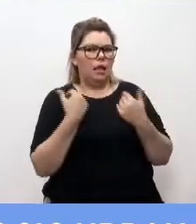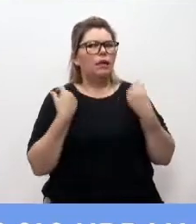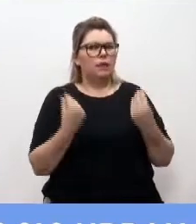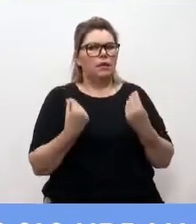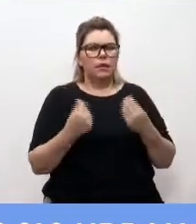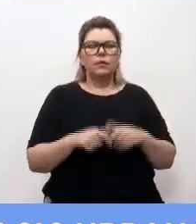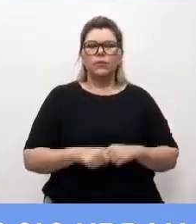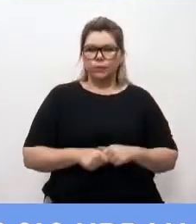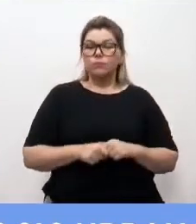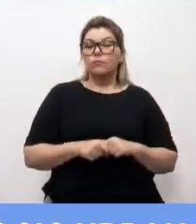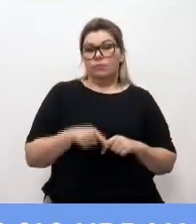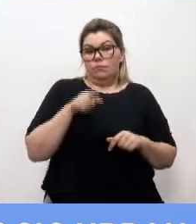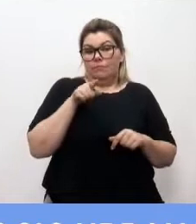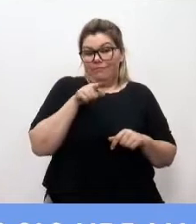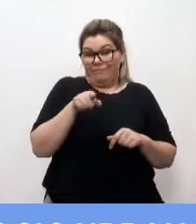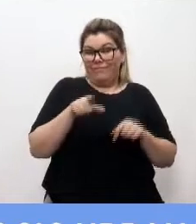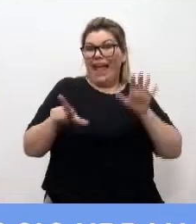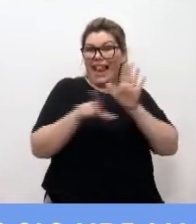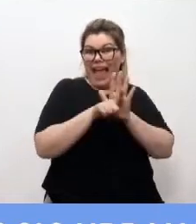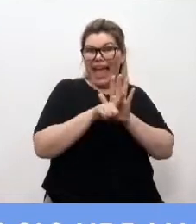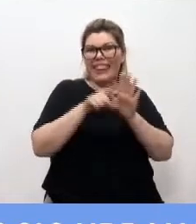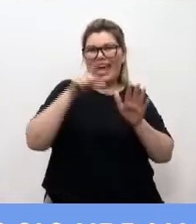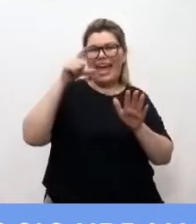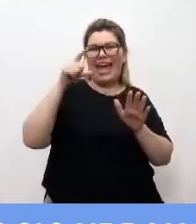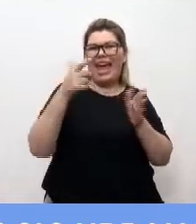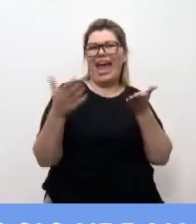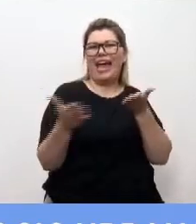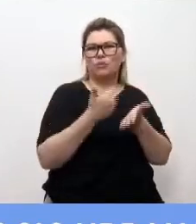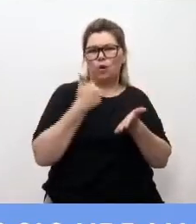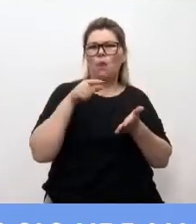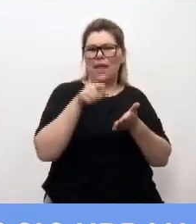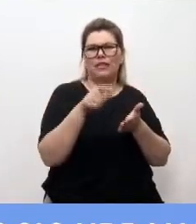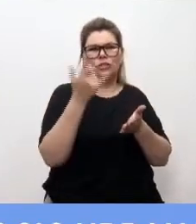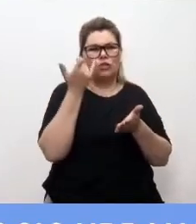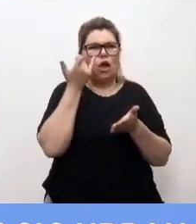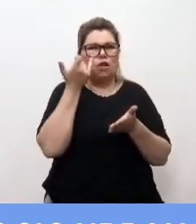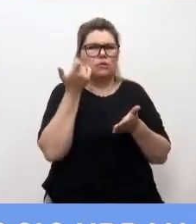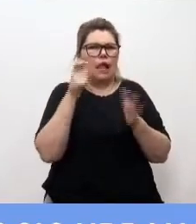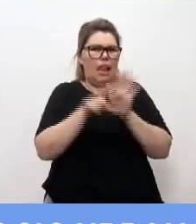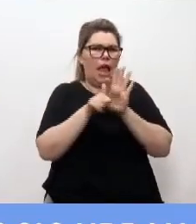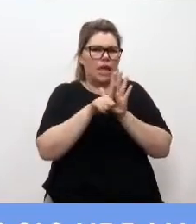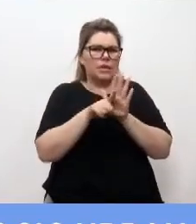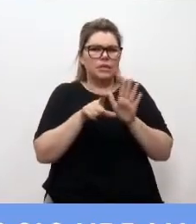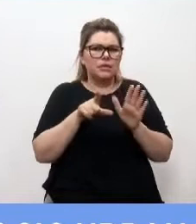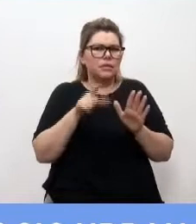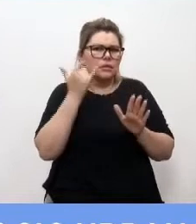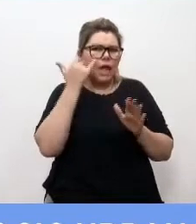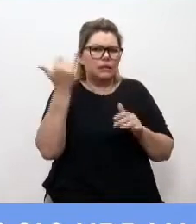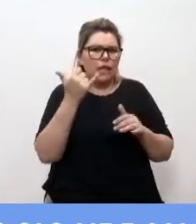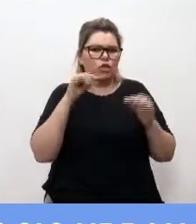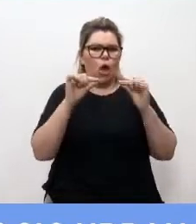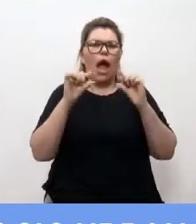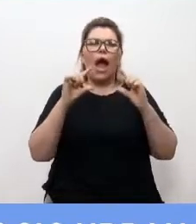que esto estaba previsto en la ley de expropiaciones vigente, y si me permite, Presidenta, voy a leer el